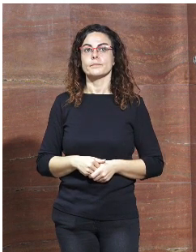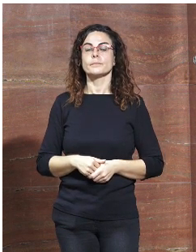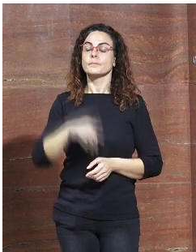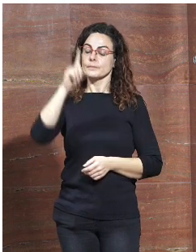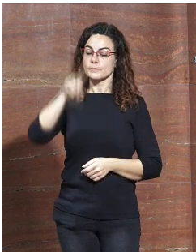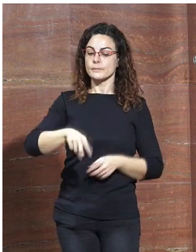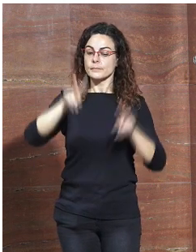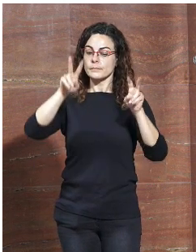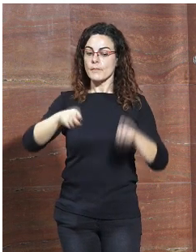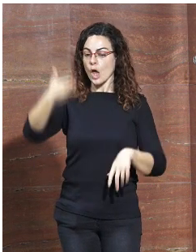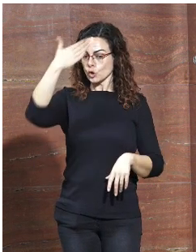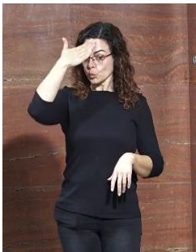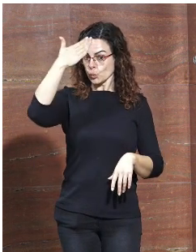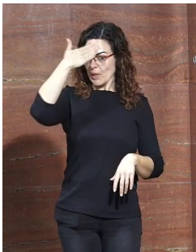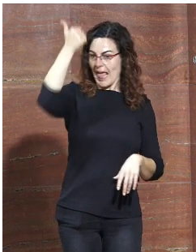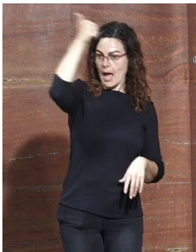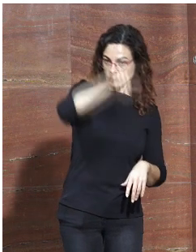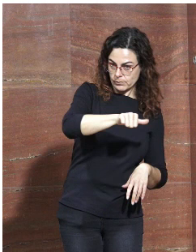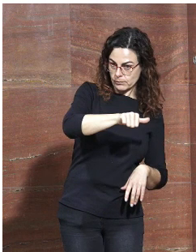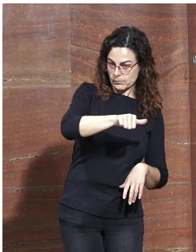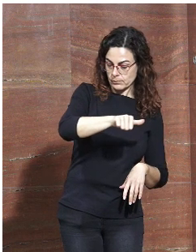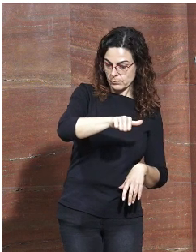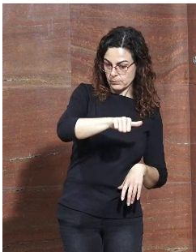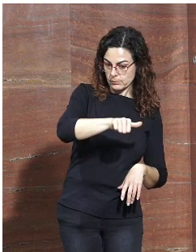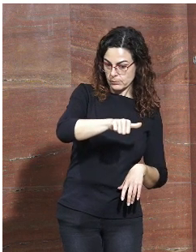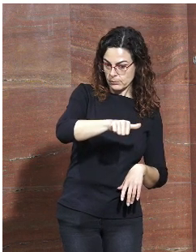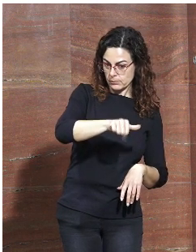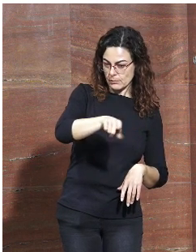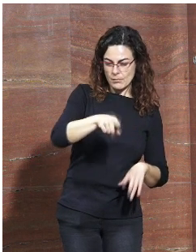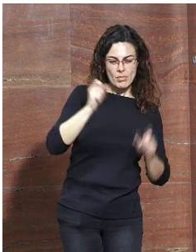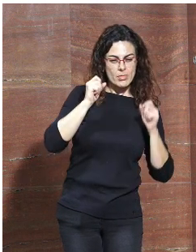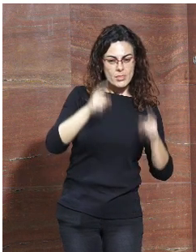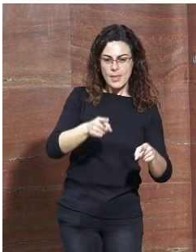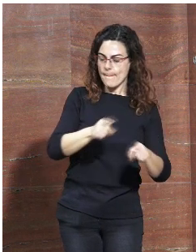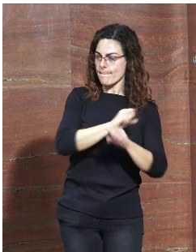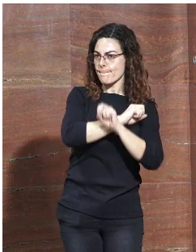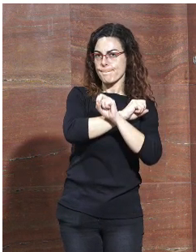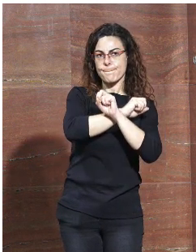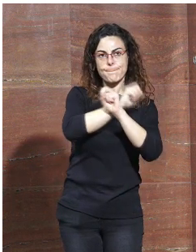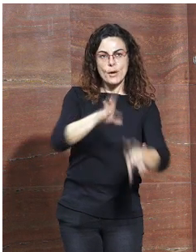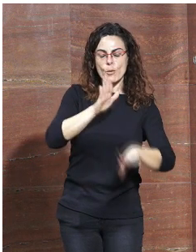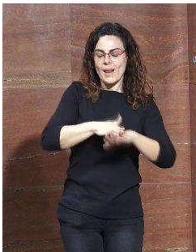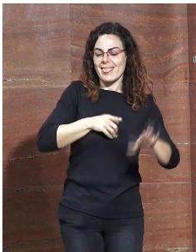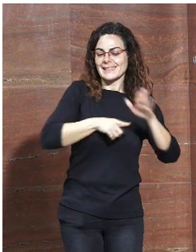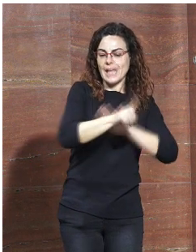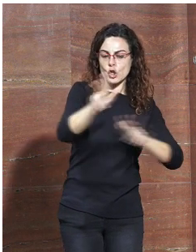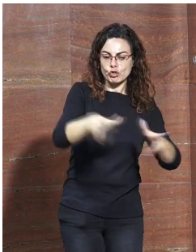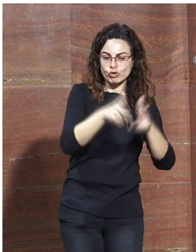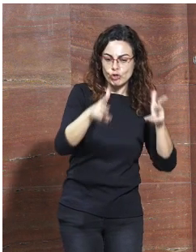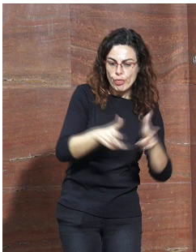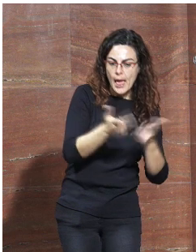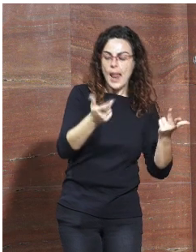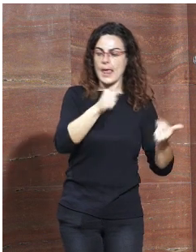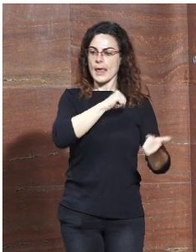tutela patriarcal ha sido el peor de los males para el desarrollo social e individual de las